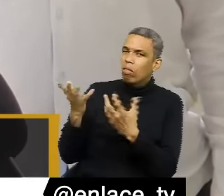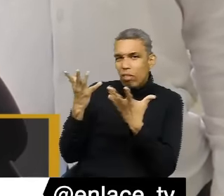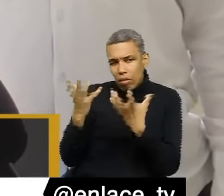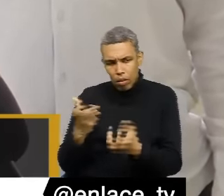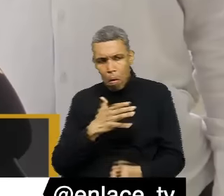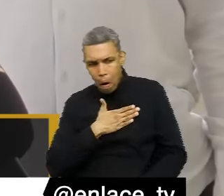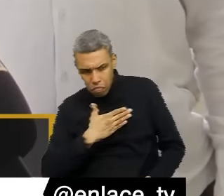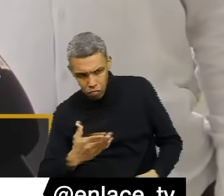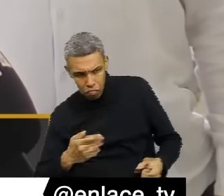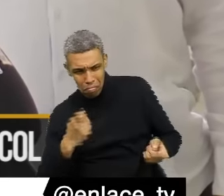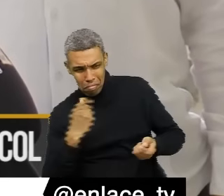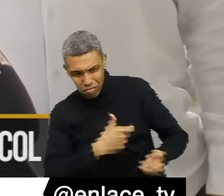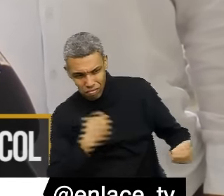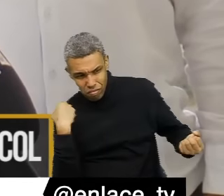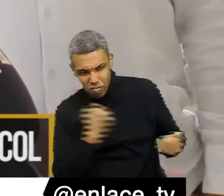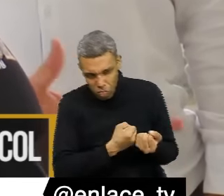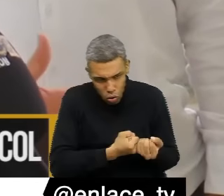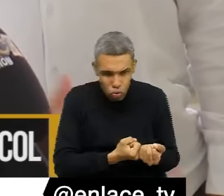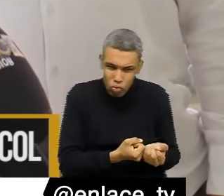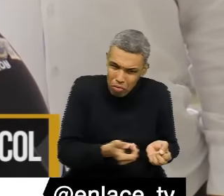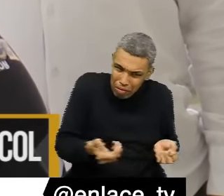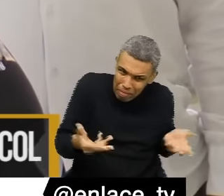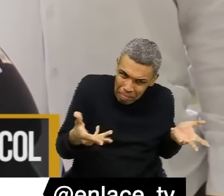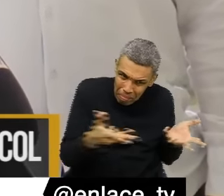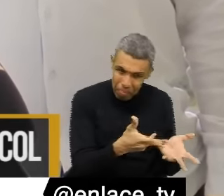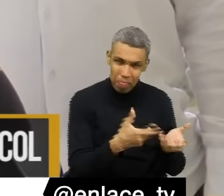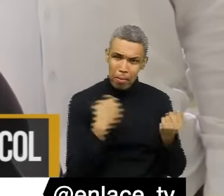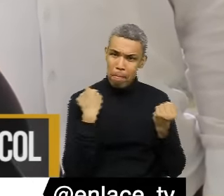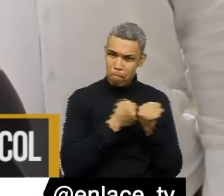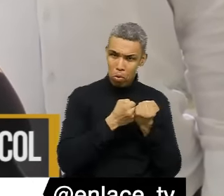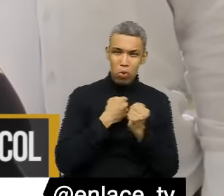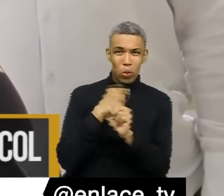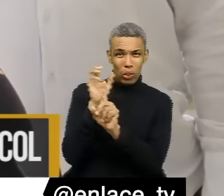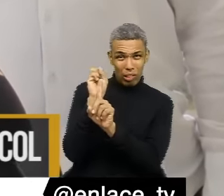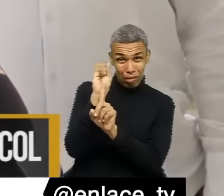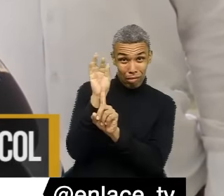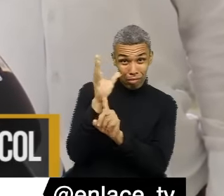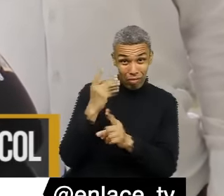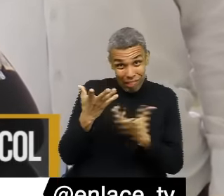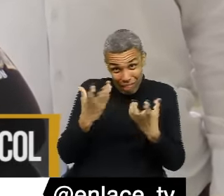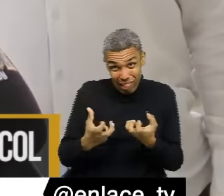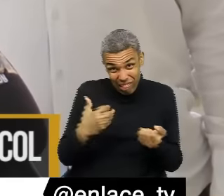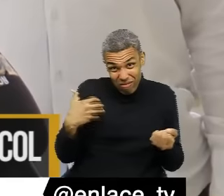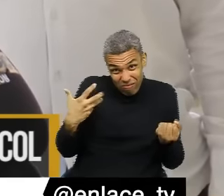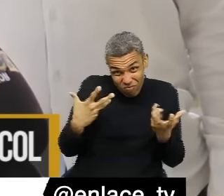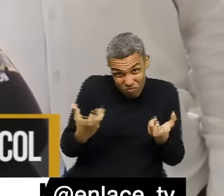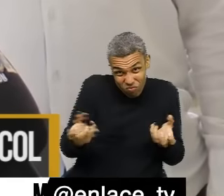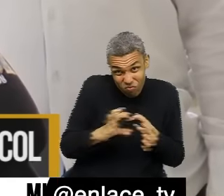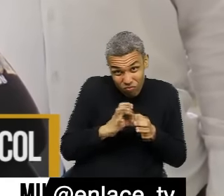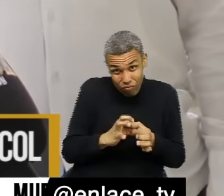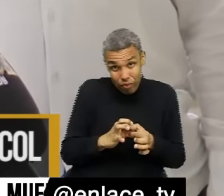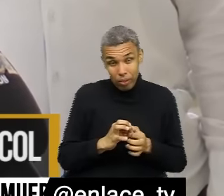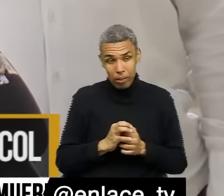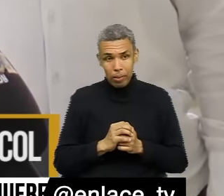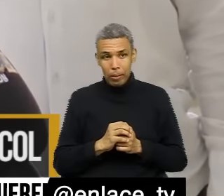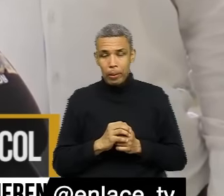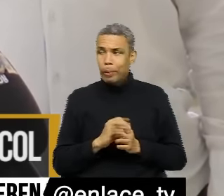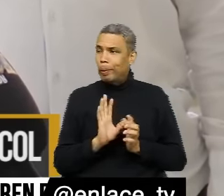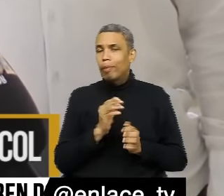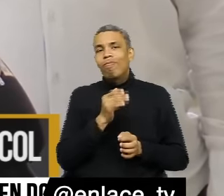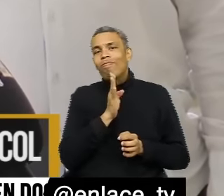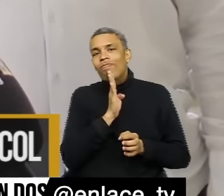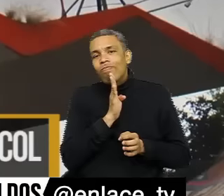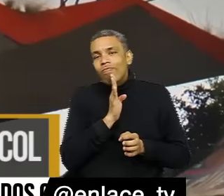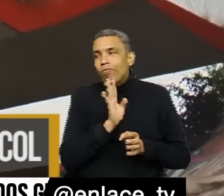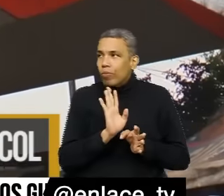es que alguien que venga a darle impulso a unos hierros obsoletos, a una maquinaria vieja que lo que necesita es mayor impulso, y es el mensaje que le hemos dado